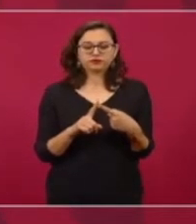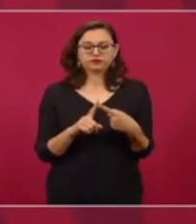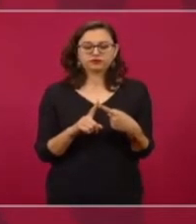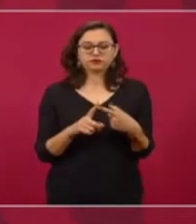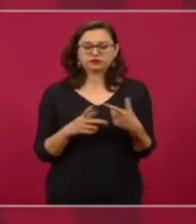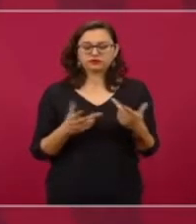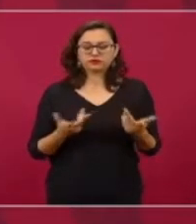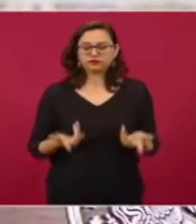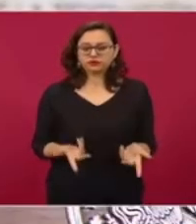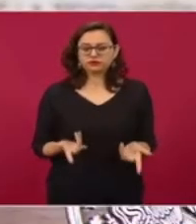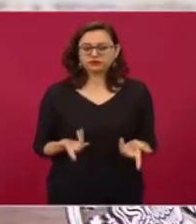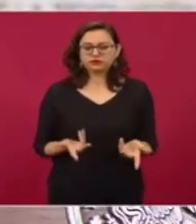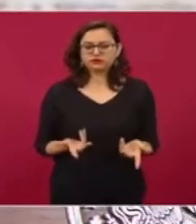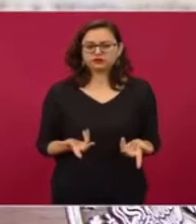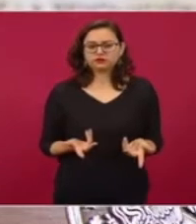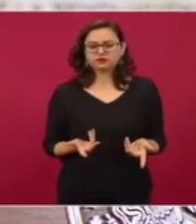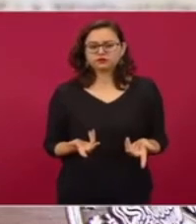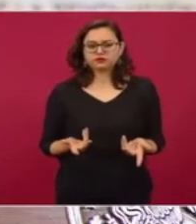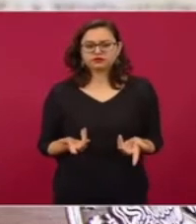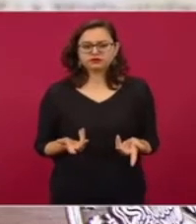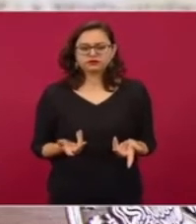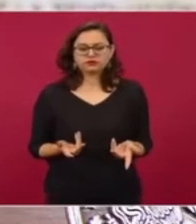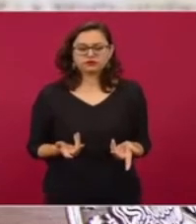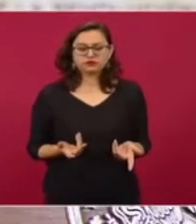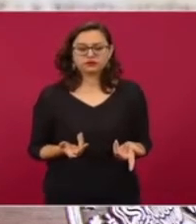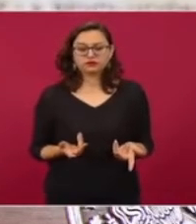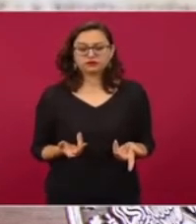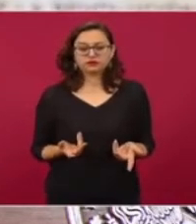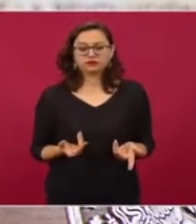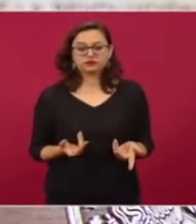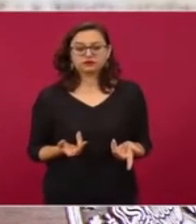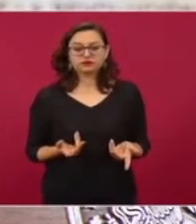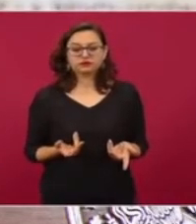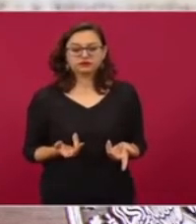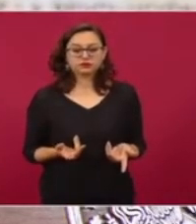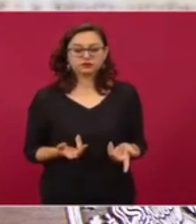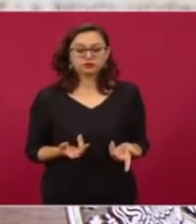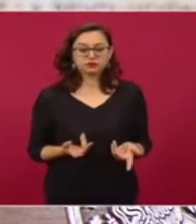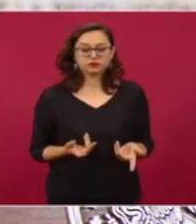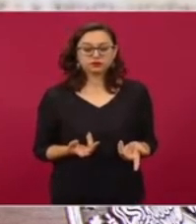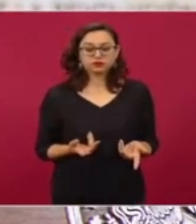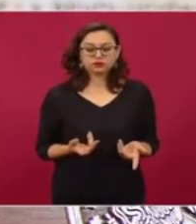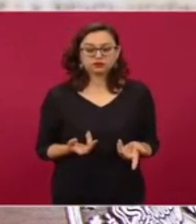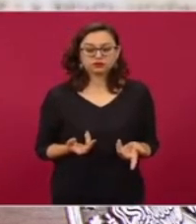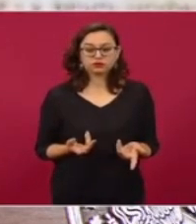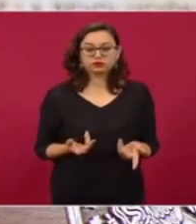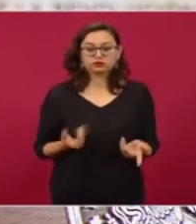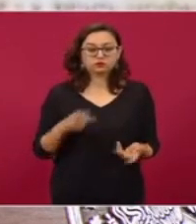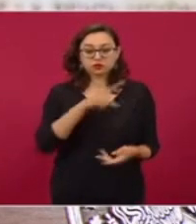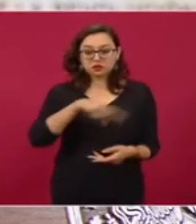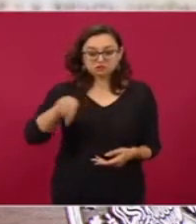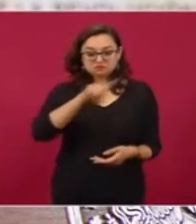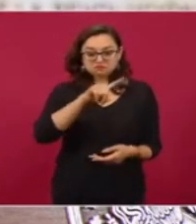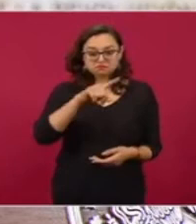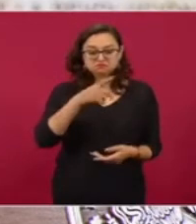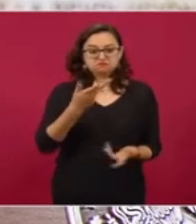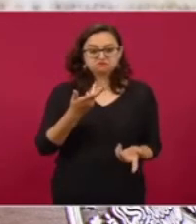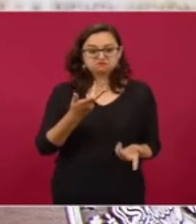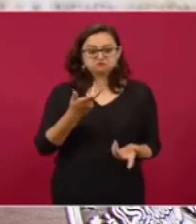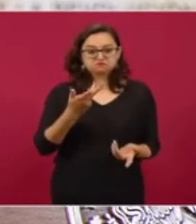han leído y no conocen las enseñanzas de juárez